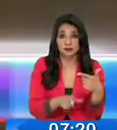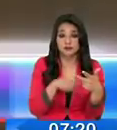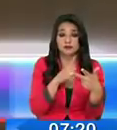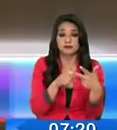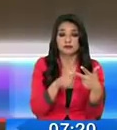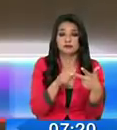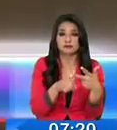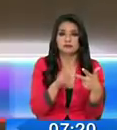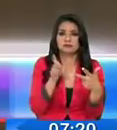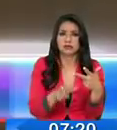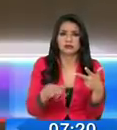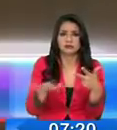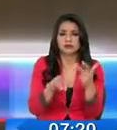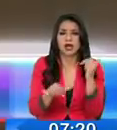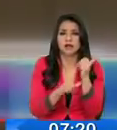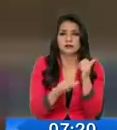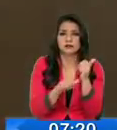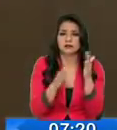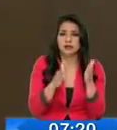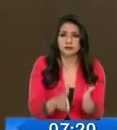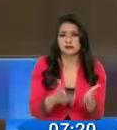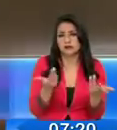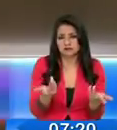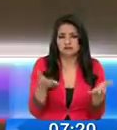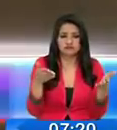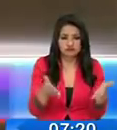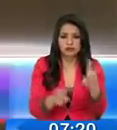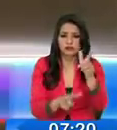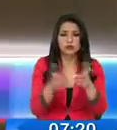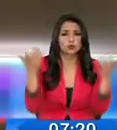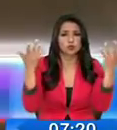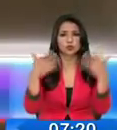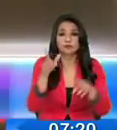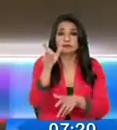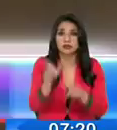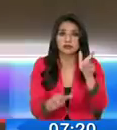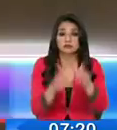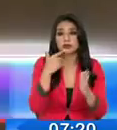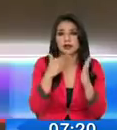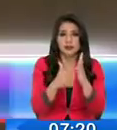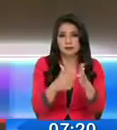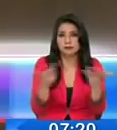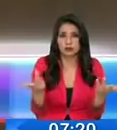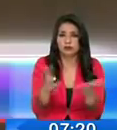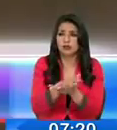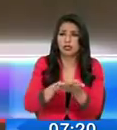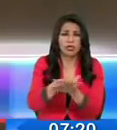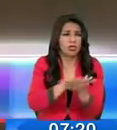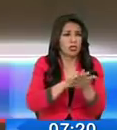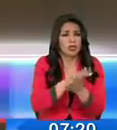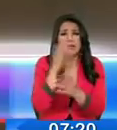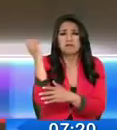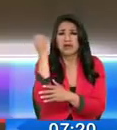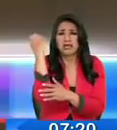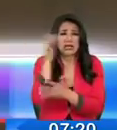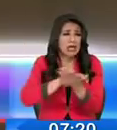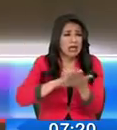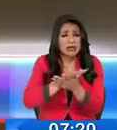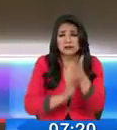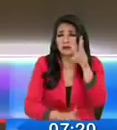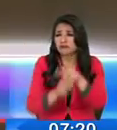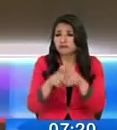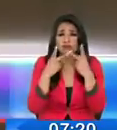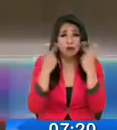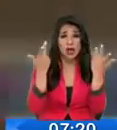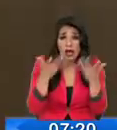de personal de asistencia humanitaria o cualquier otra persona que en el caso de una conmoción popular, de una calamidad pública